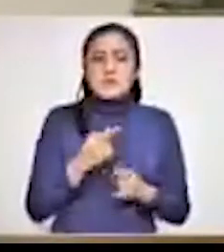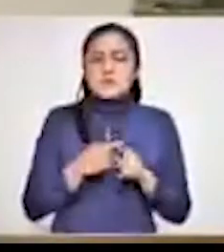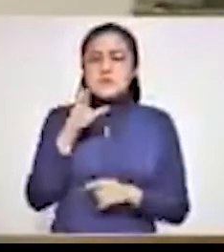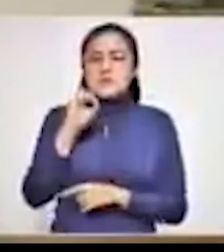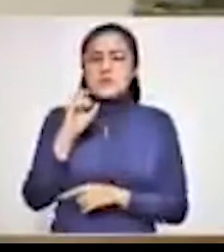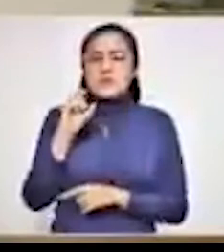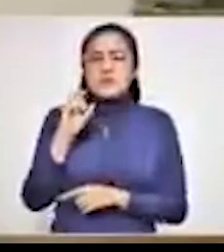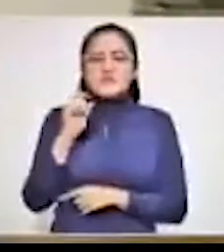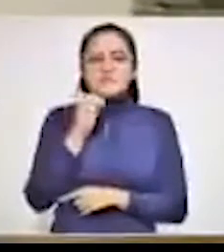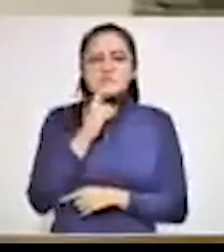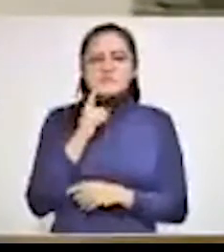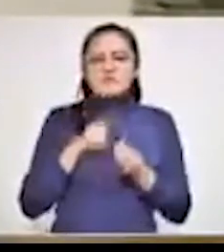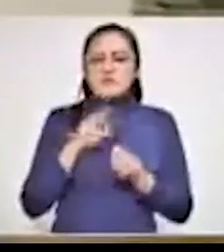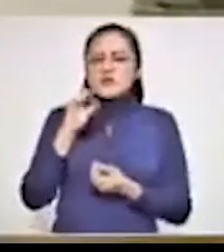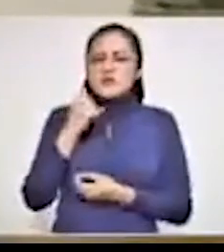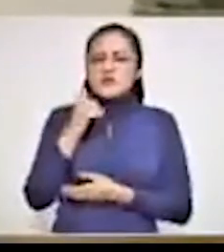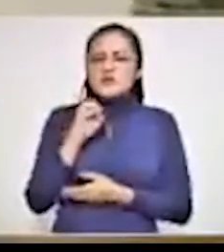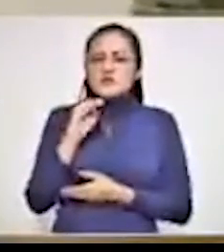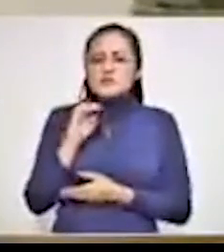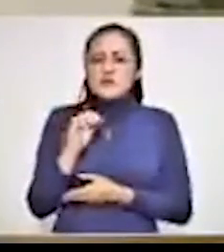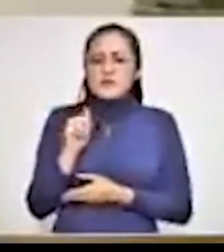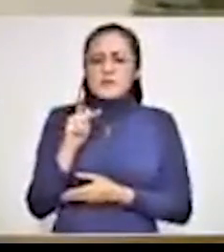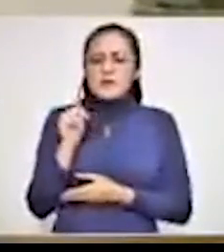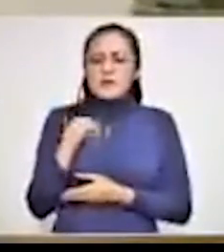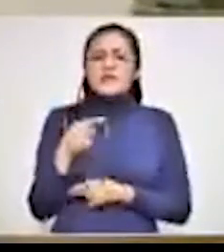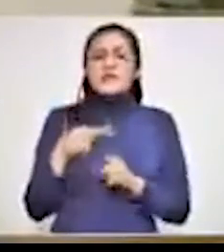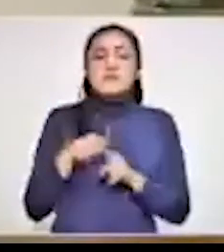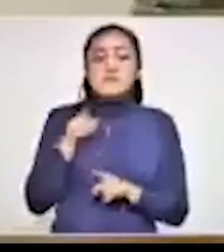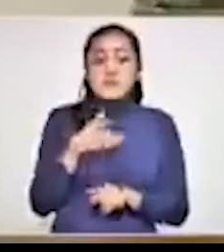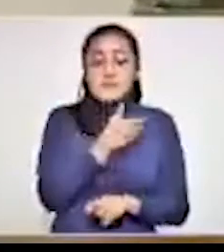Coxcatlán, de Coyomeapan, que